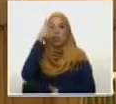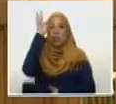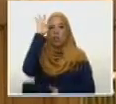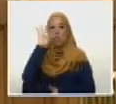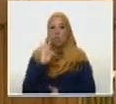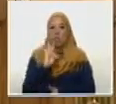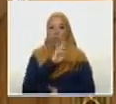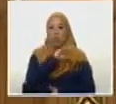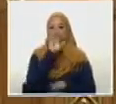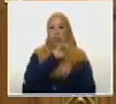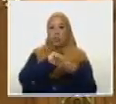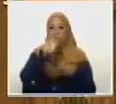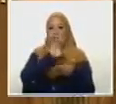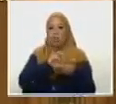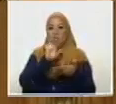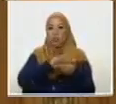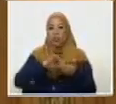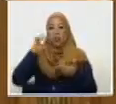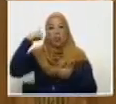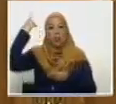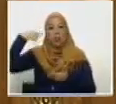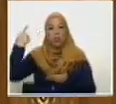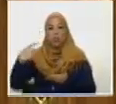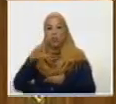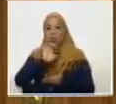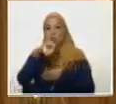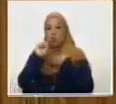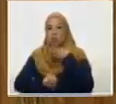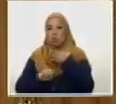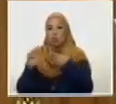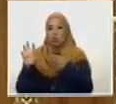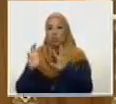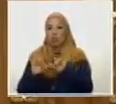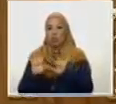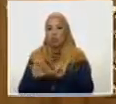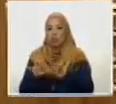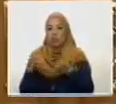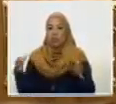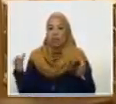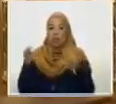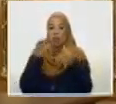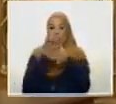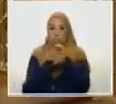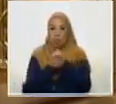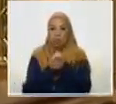secretario, y Carolis Pérez, subsecretaria. Colegas